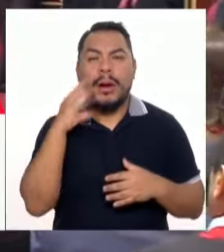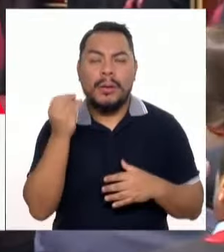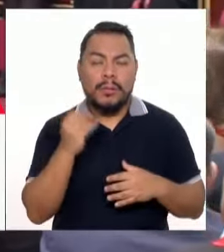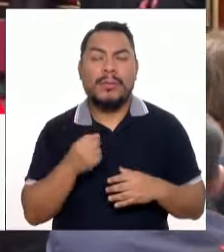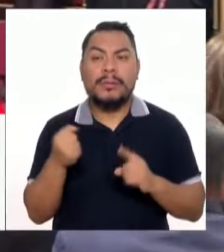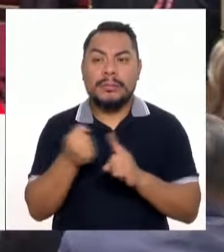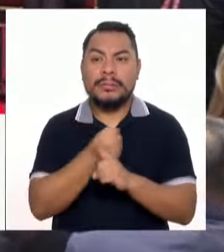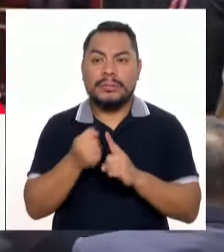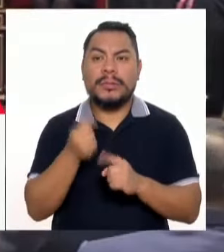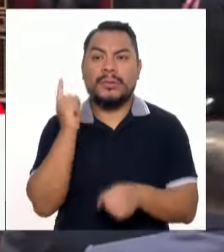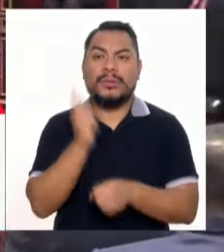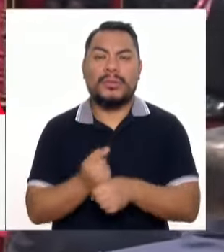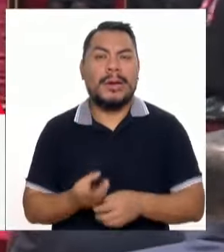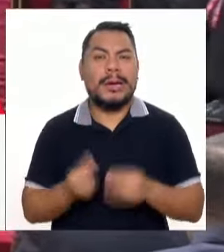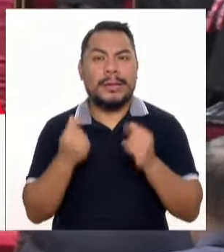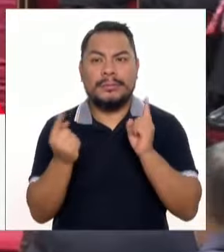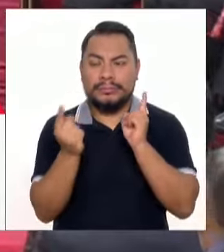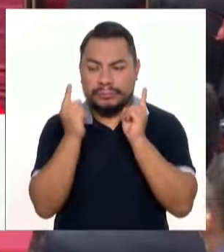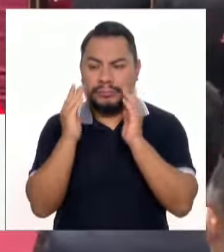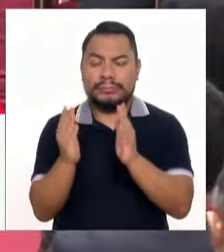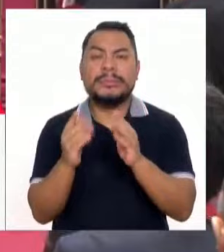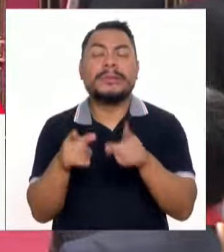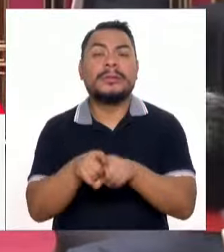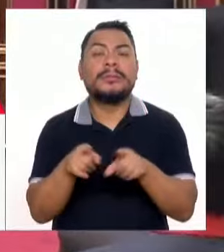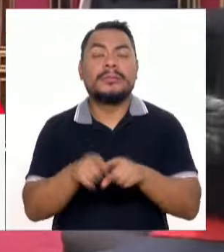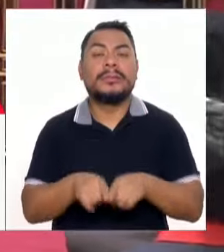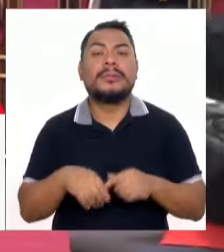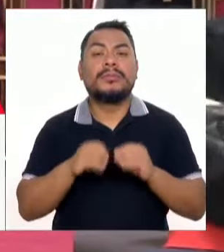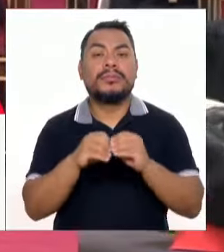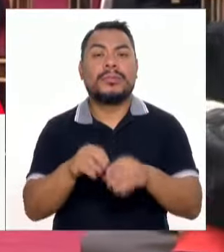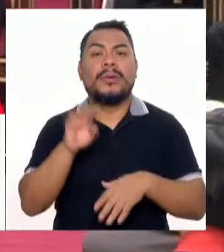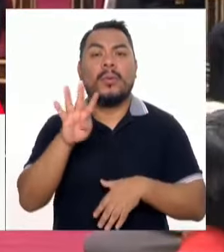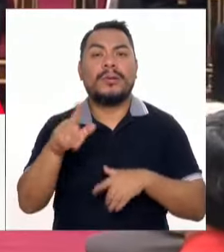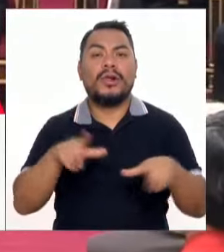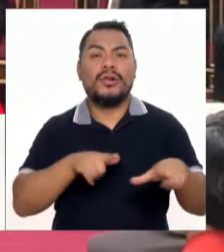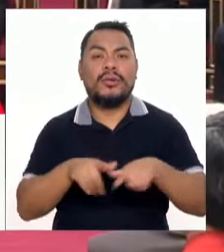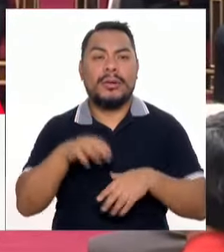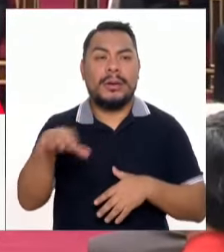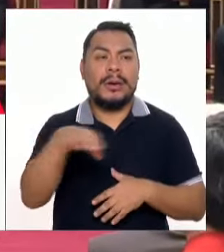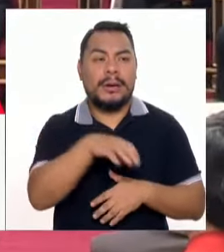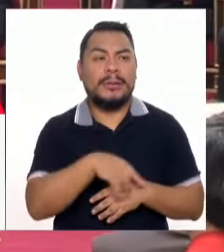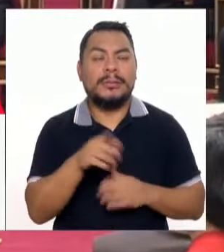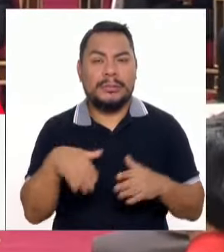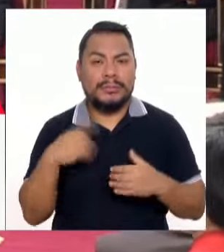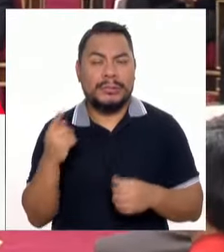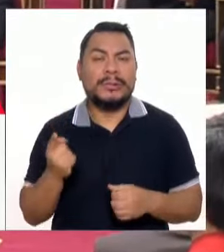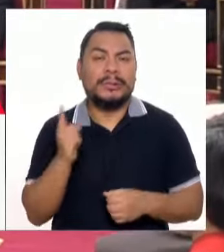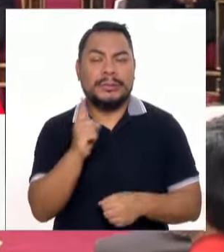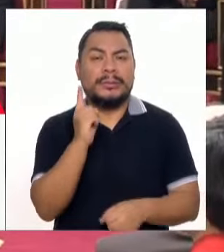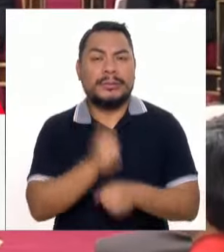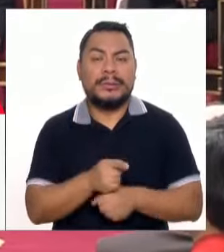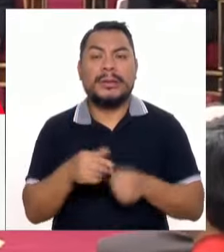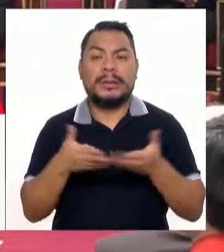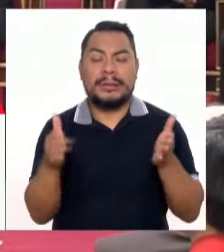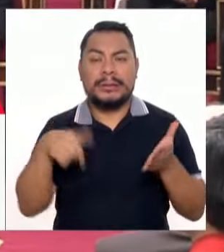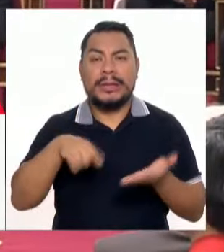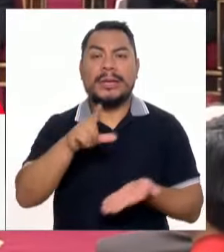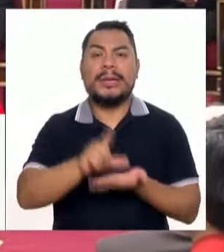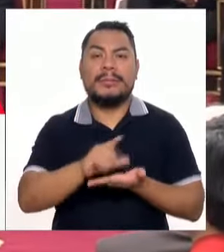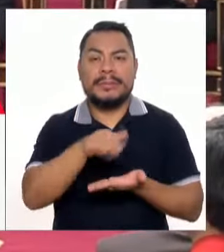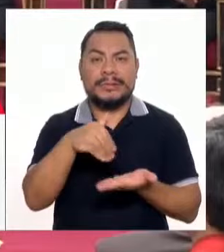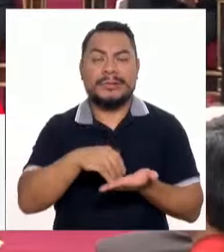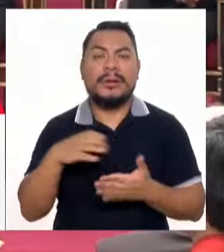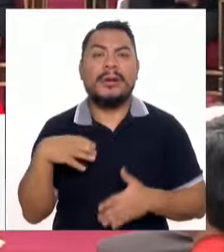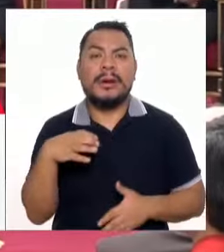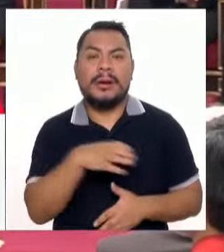adolescentes. Además, se ha implementado 4 locales para nuevas unidades de flagrancia que se inaugurará en Lima Centro y Callao con